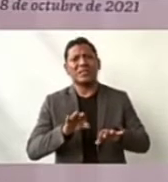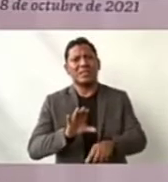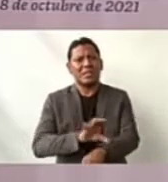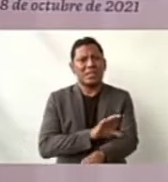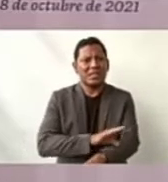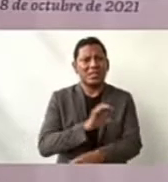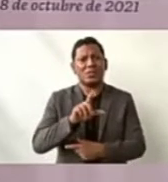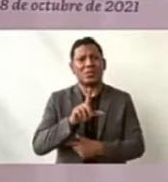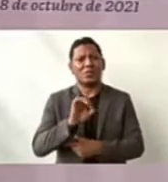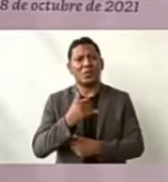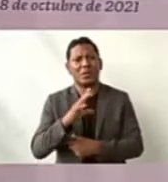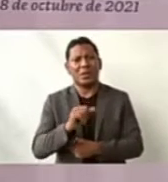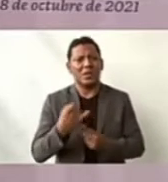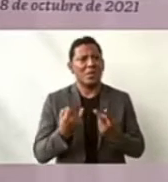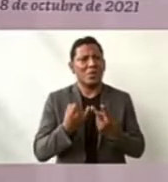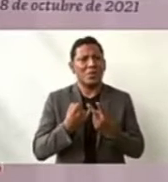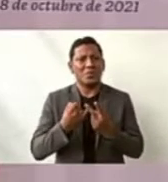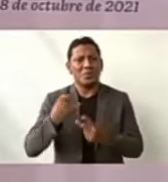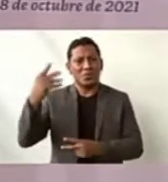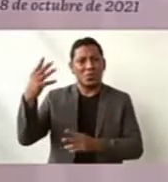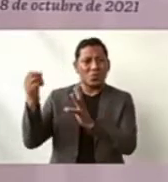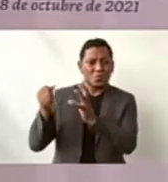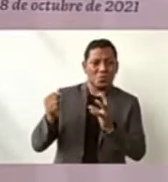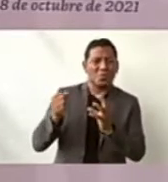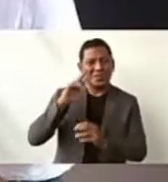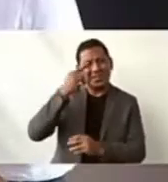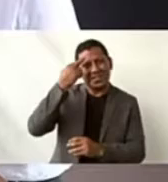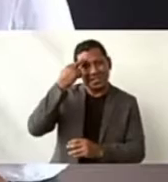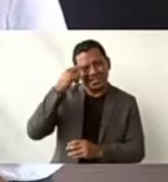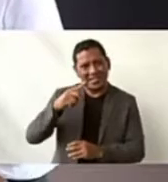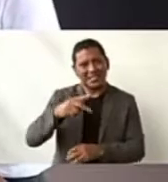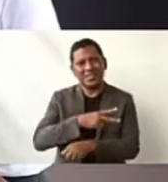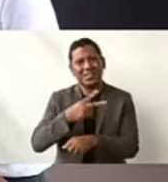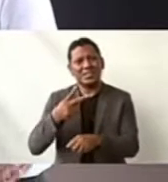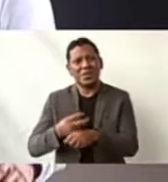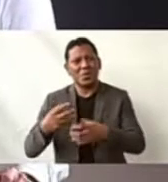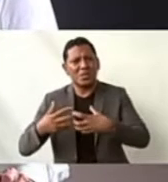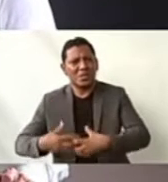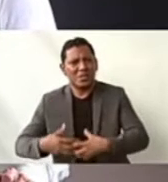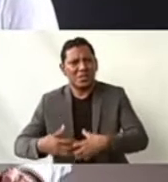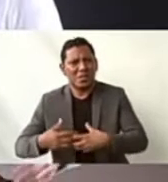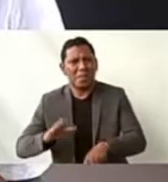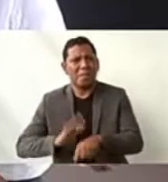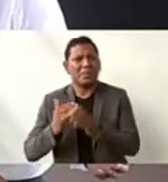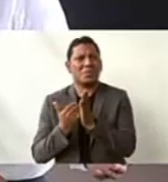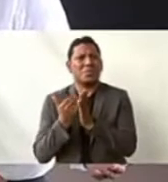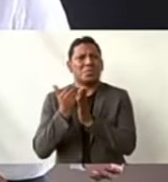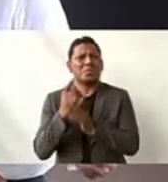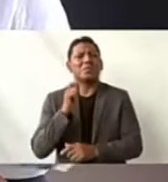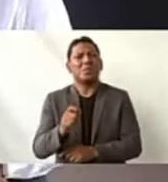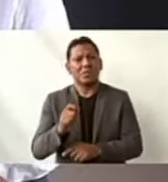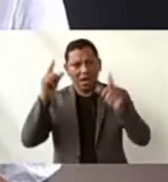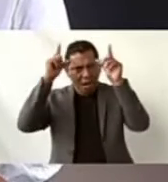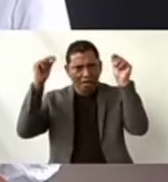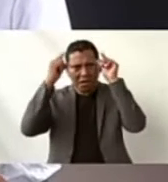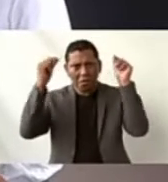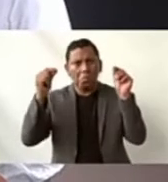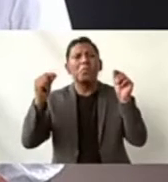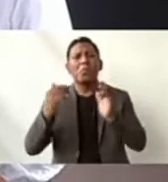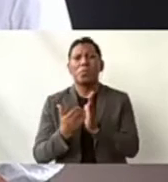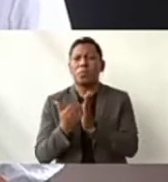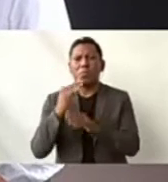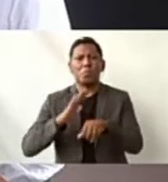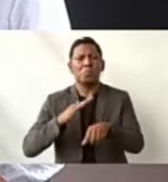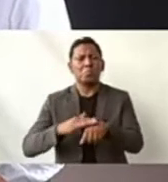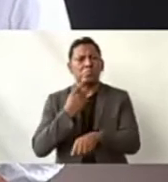instalación de paneles solares o desde el séptimo luz cuál fue la segunda industria que más que son enfermeras por el tema del